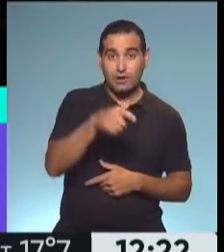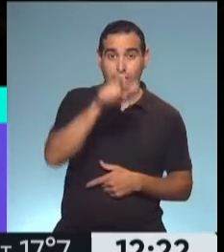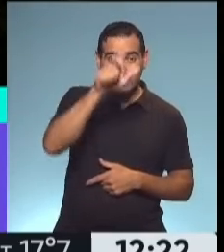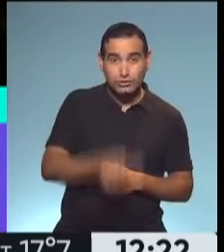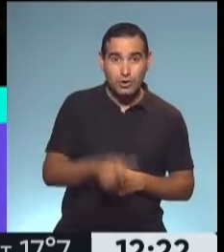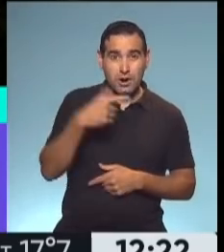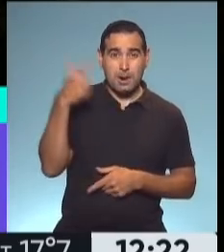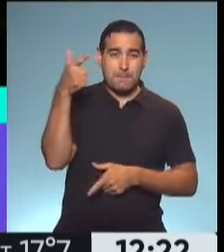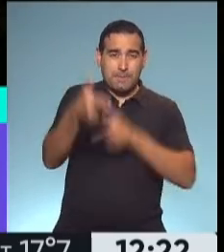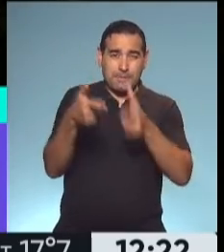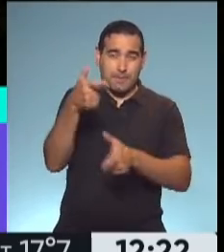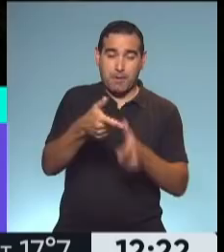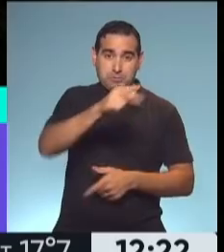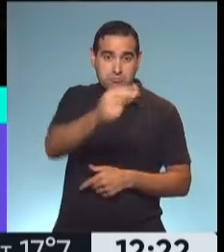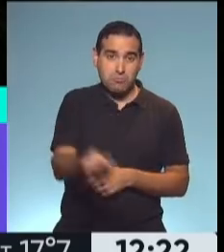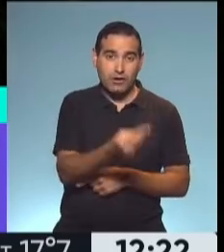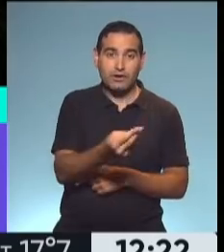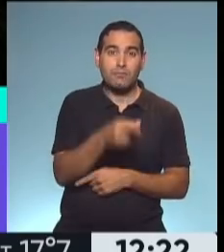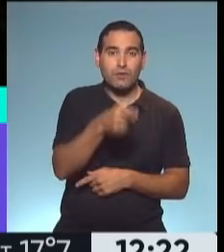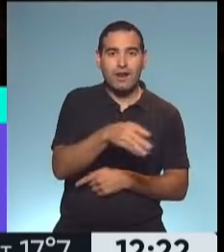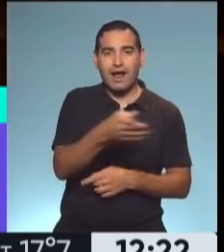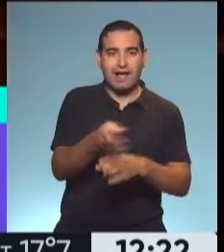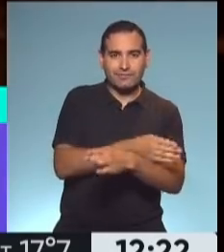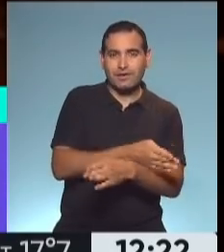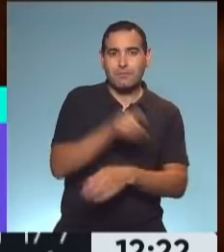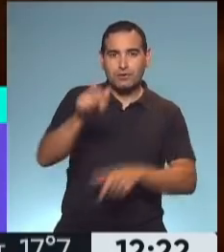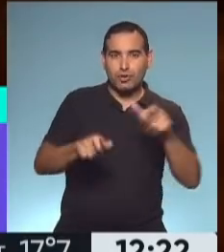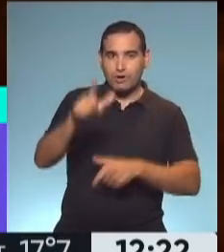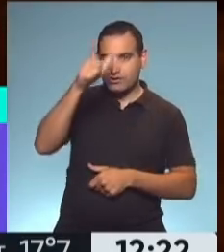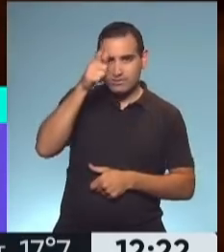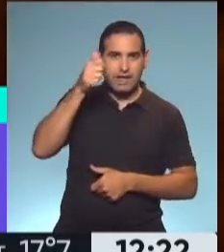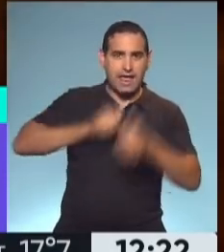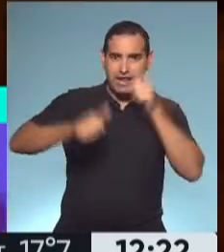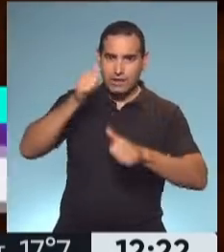fue abatido luego de que hiriera a varios policías.